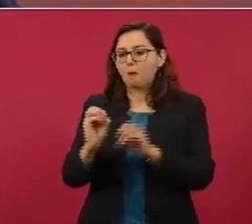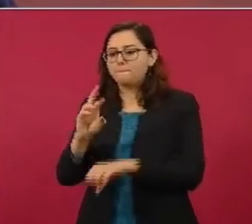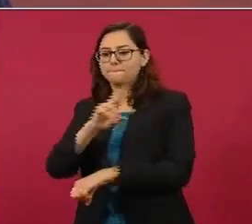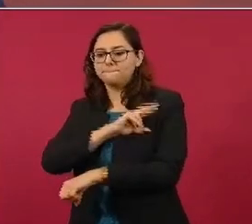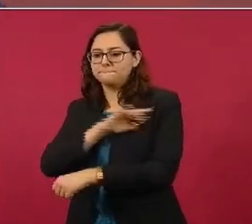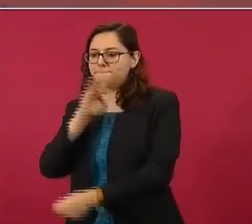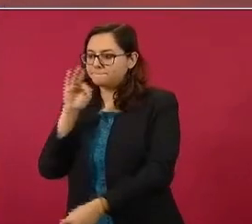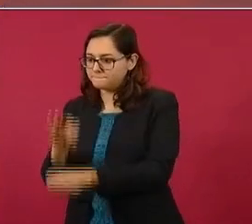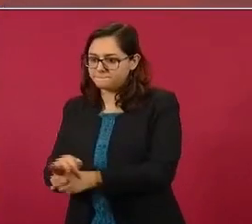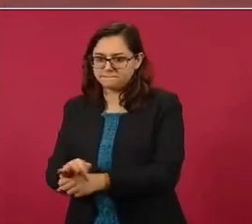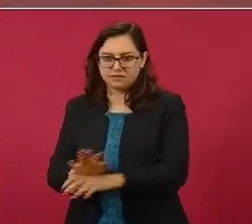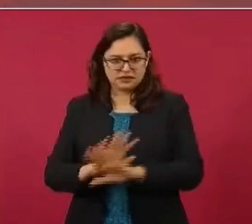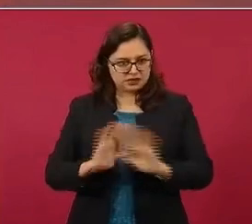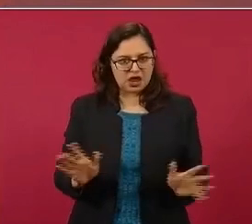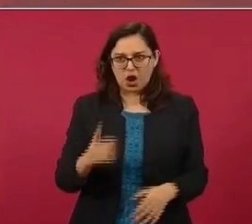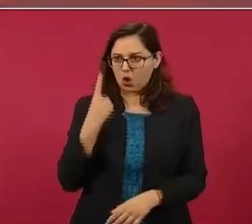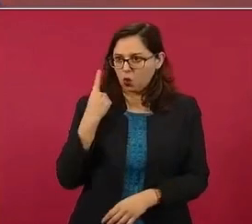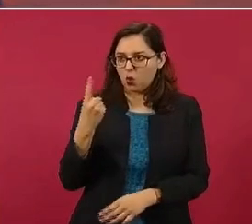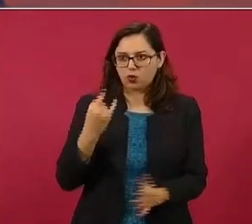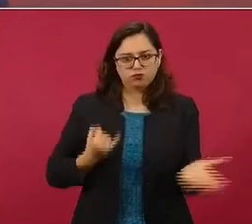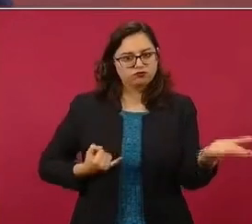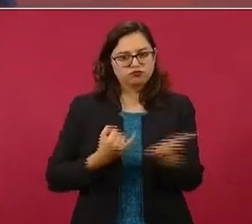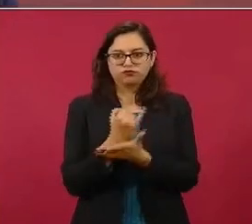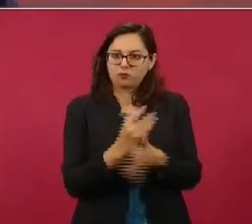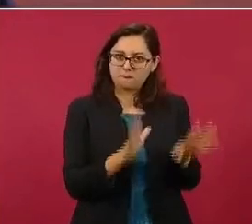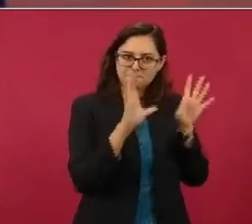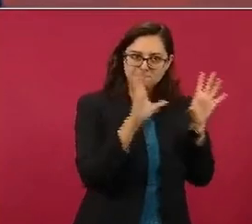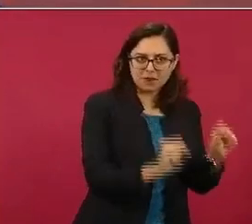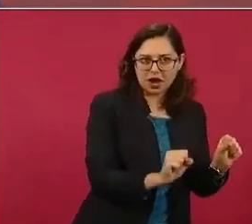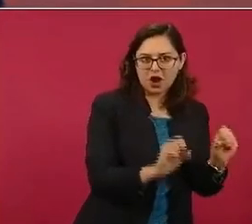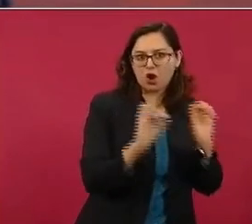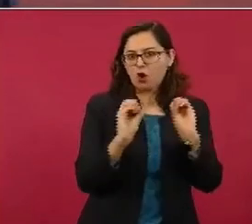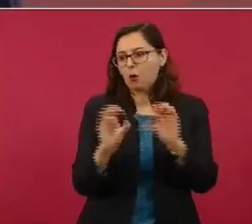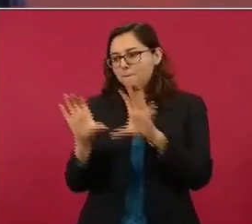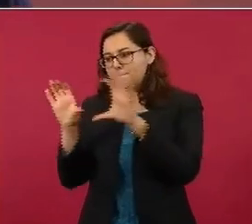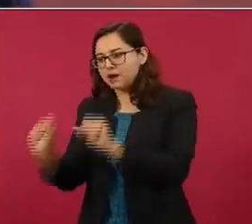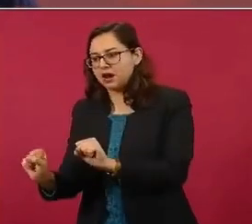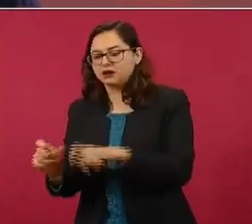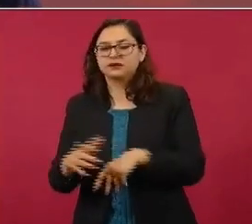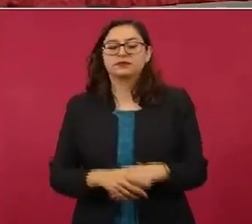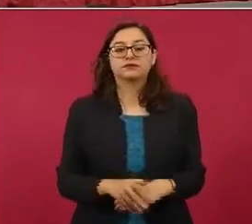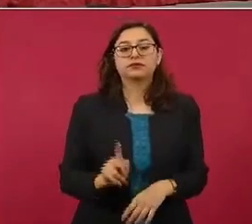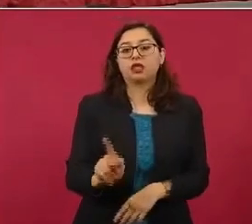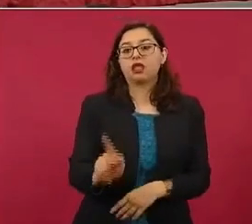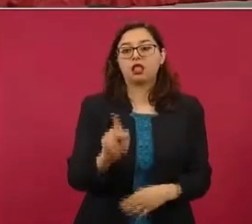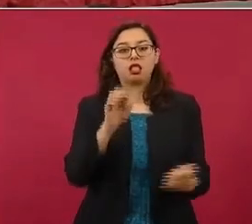nada de medias tintas, nada de estar engañando,